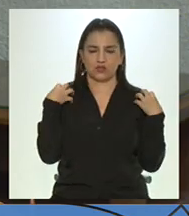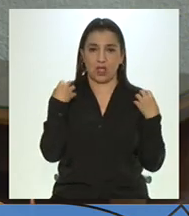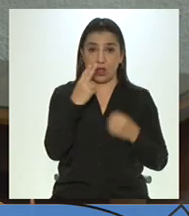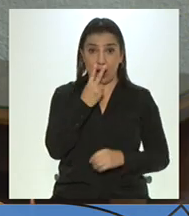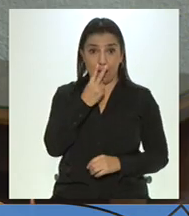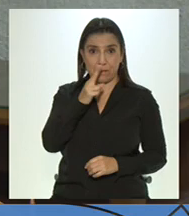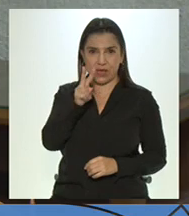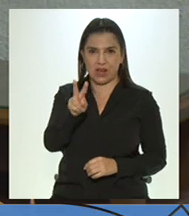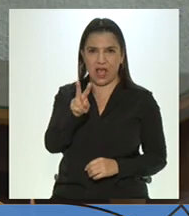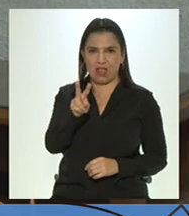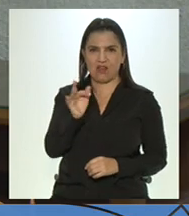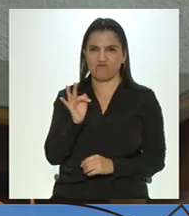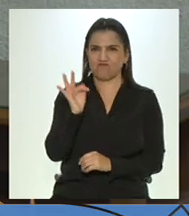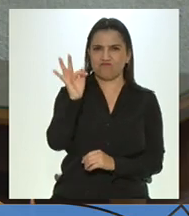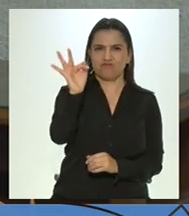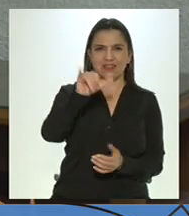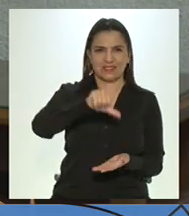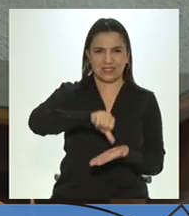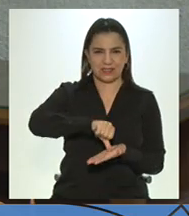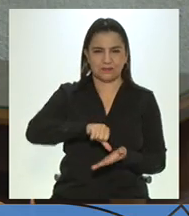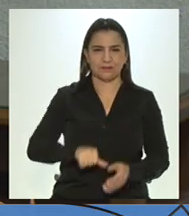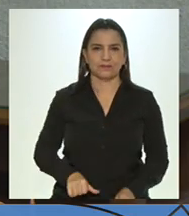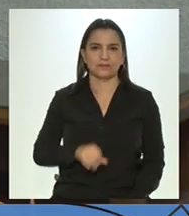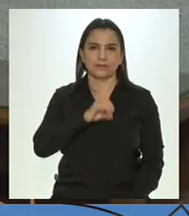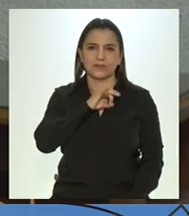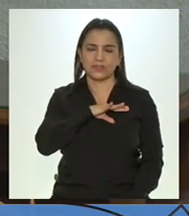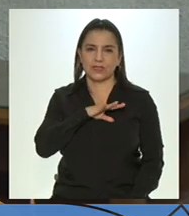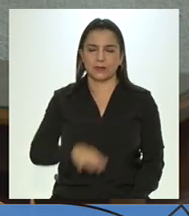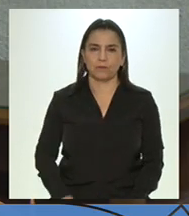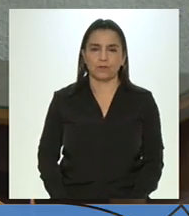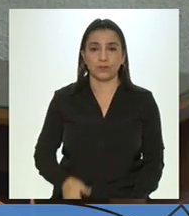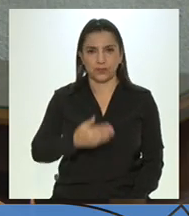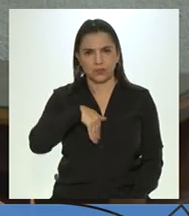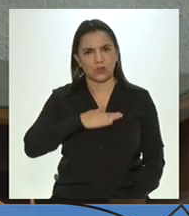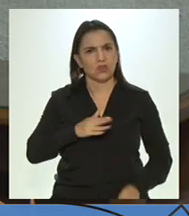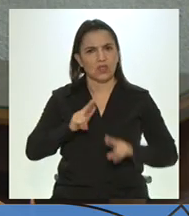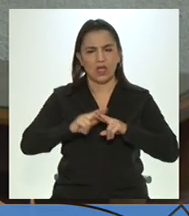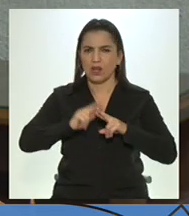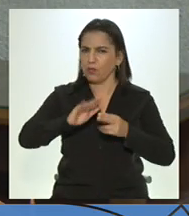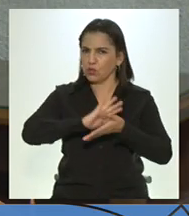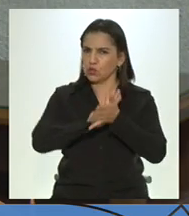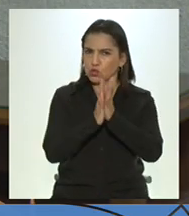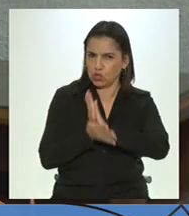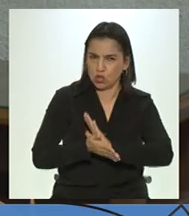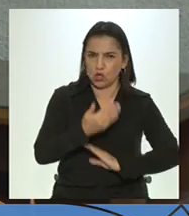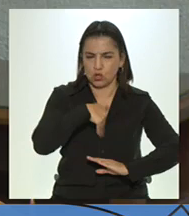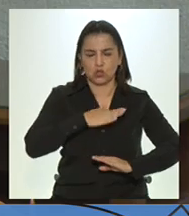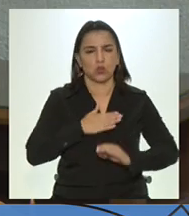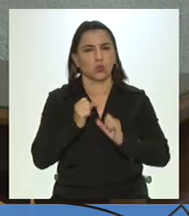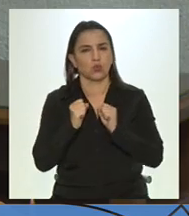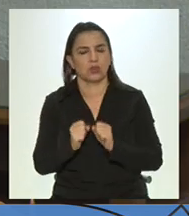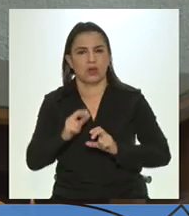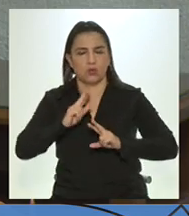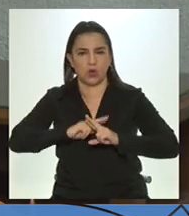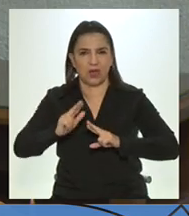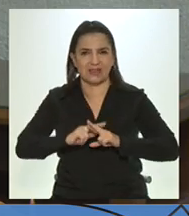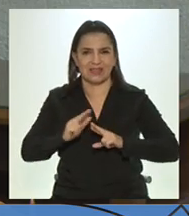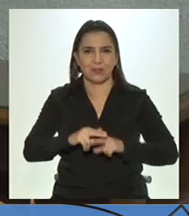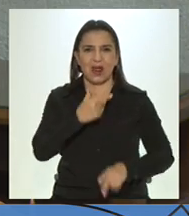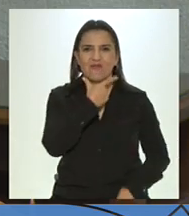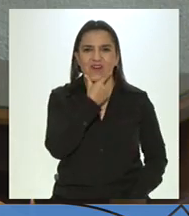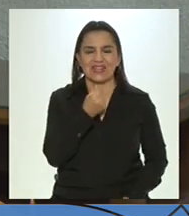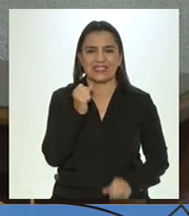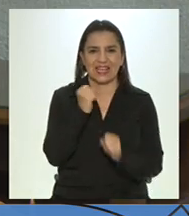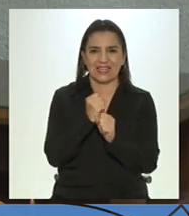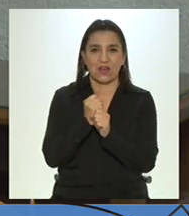puesta en el horizonte de nuestro país haremos todo cuanto esté en nuestras manos para facilitar el trabajo de las